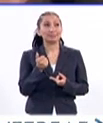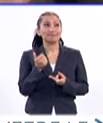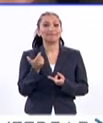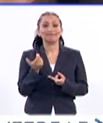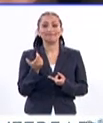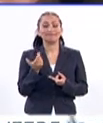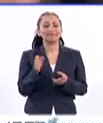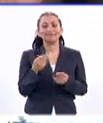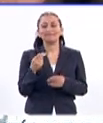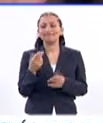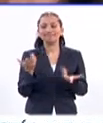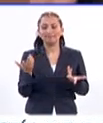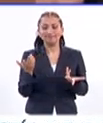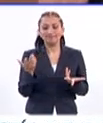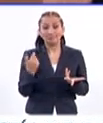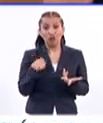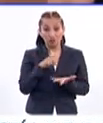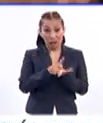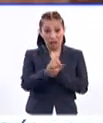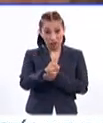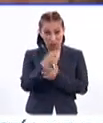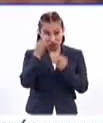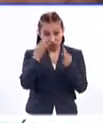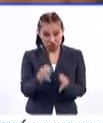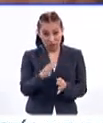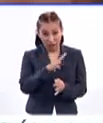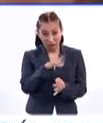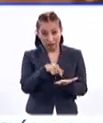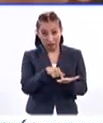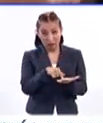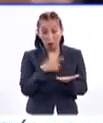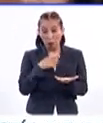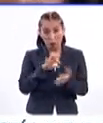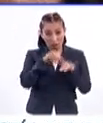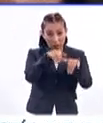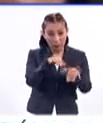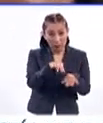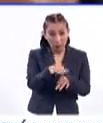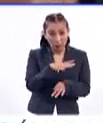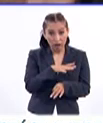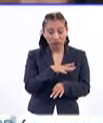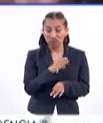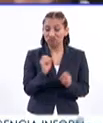nuestros, nuestros derechos, como tener un trabajo